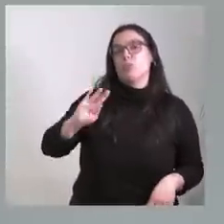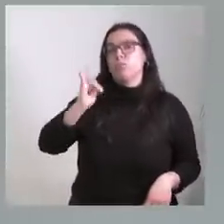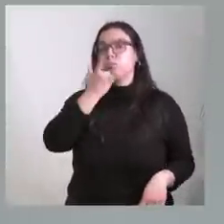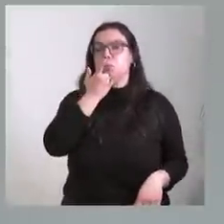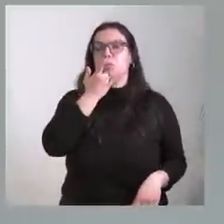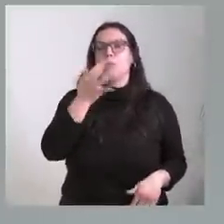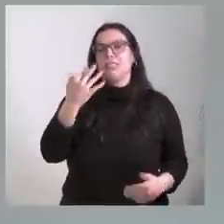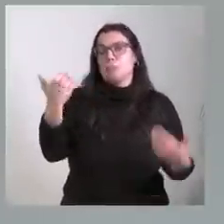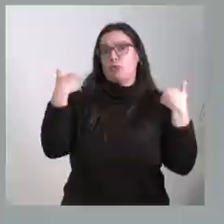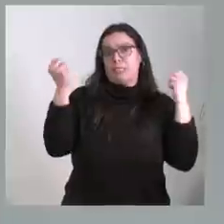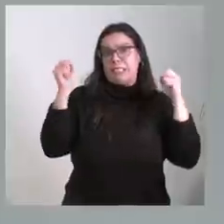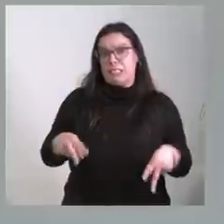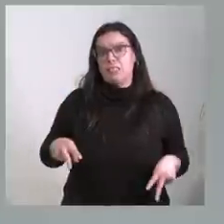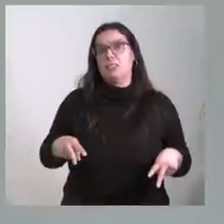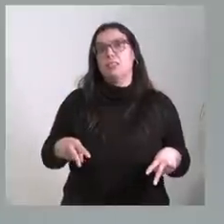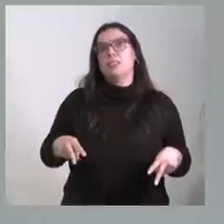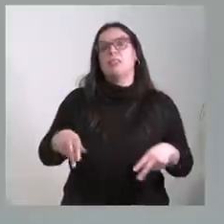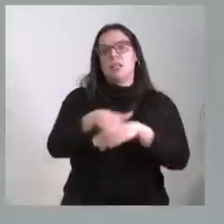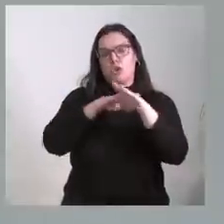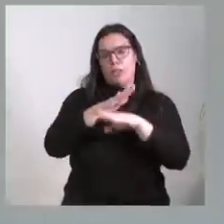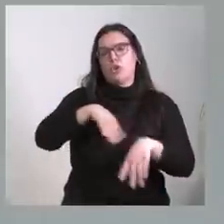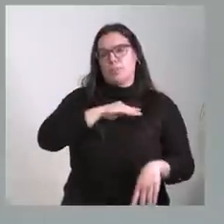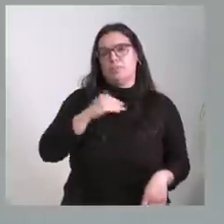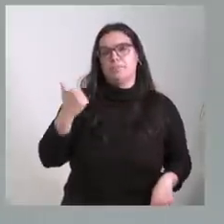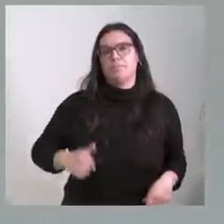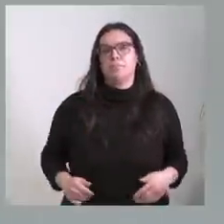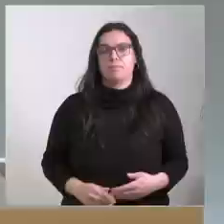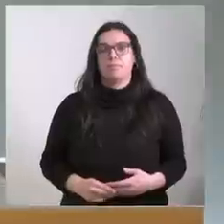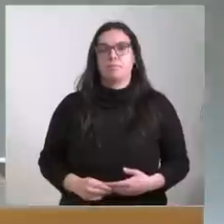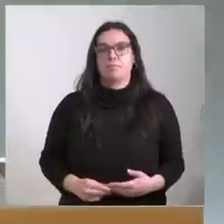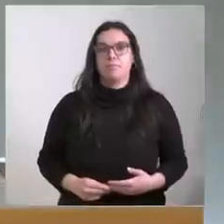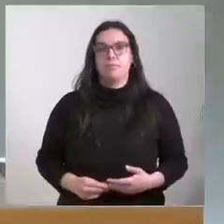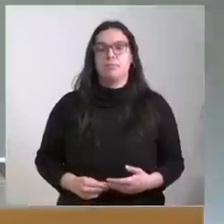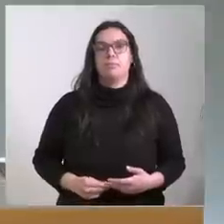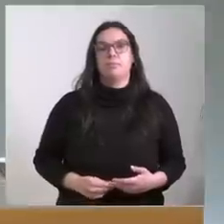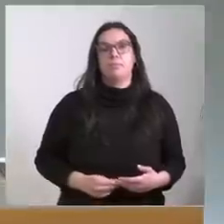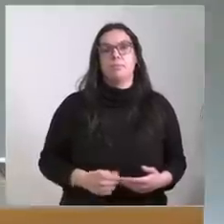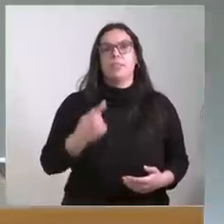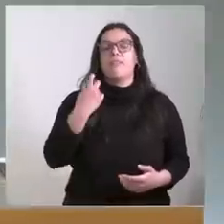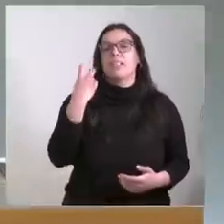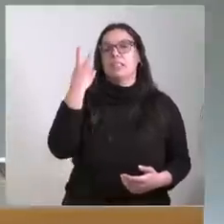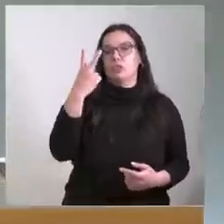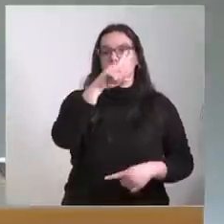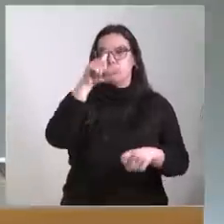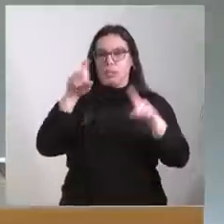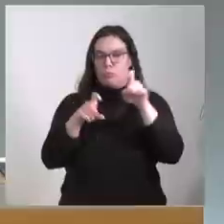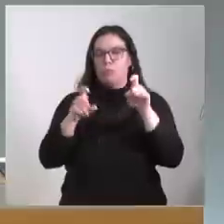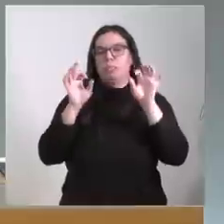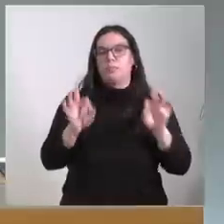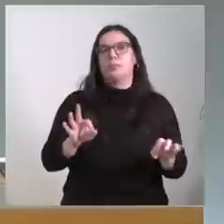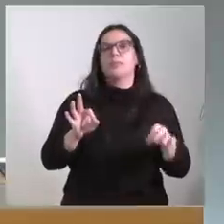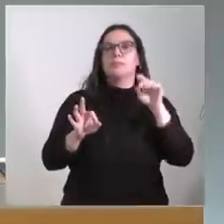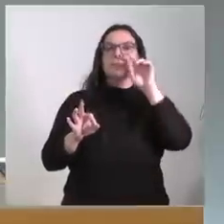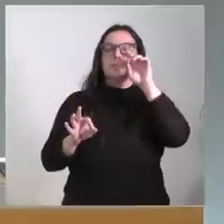e irresponsable del gobierno central nos quedan dos intervenciones y ahora sí es el turno